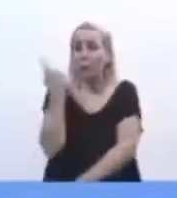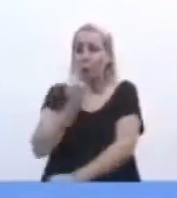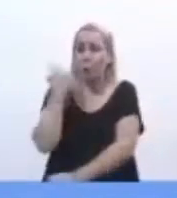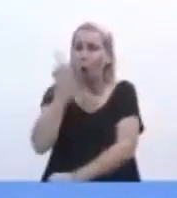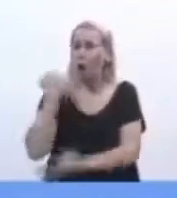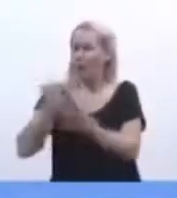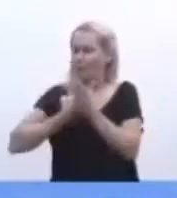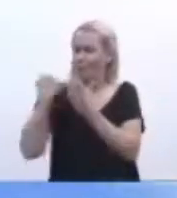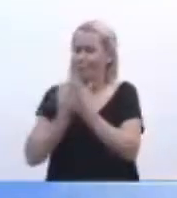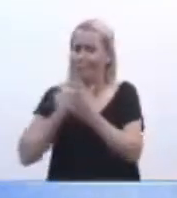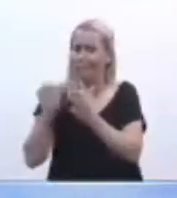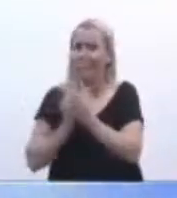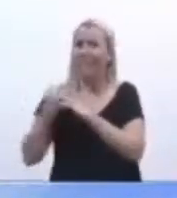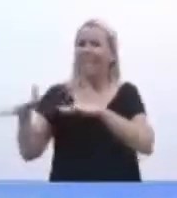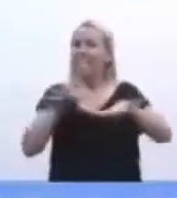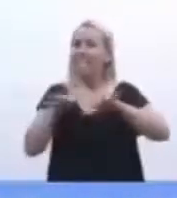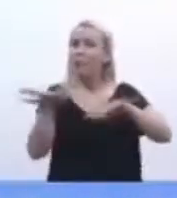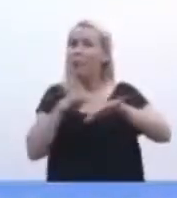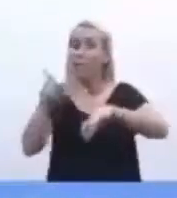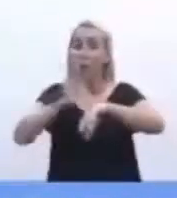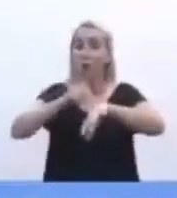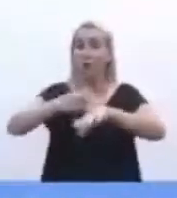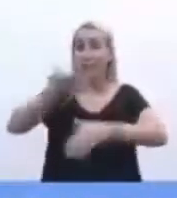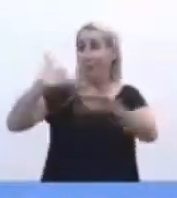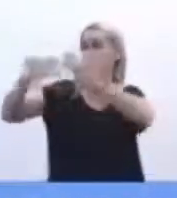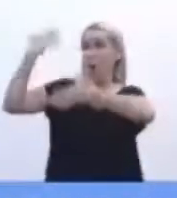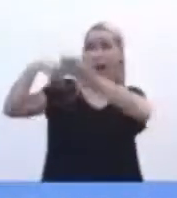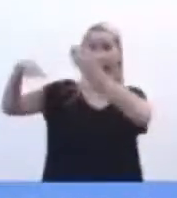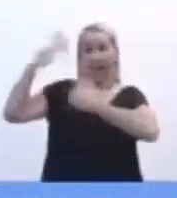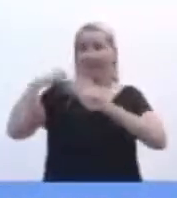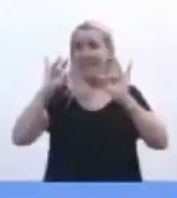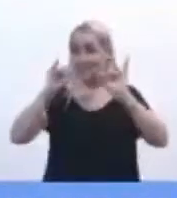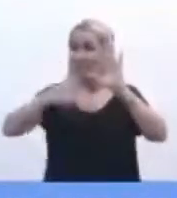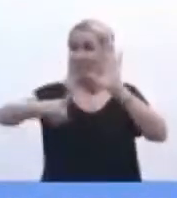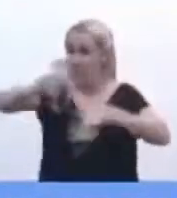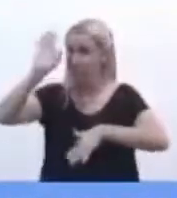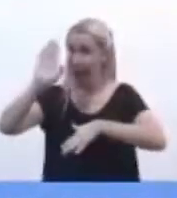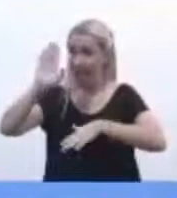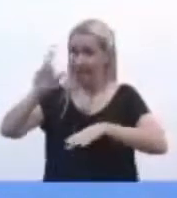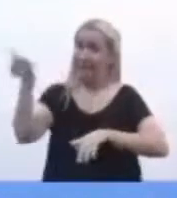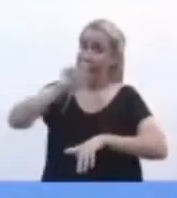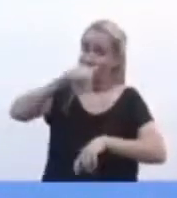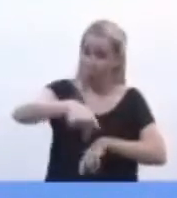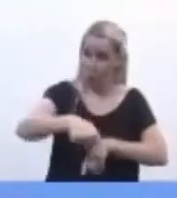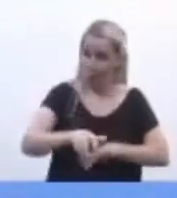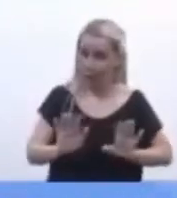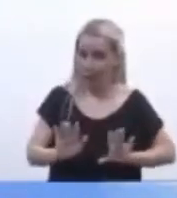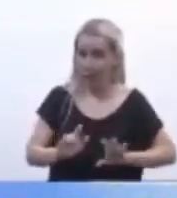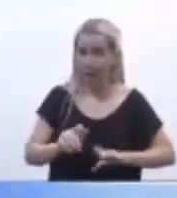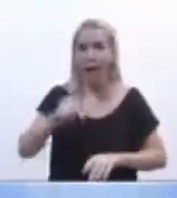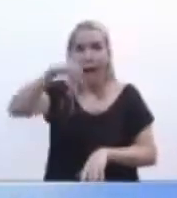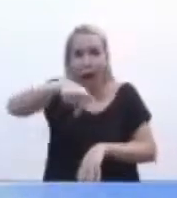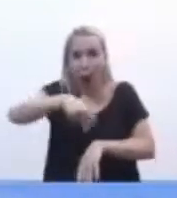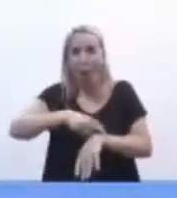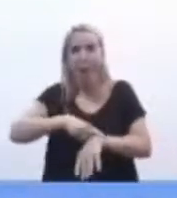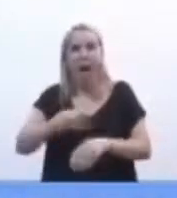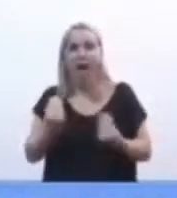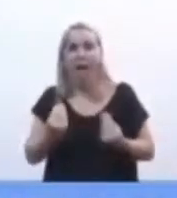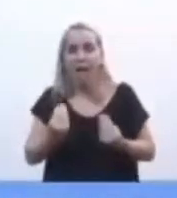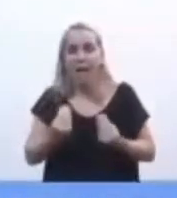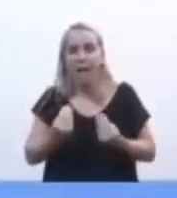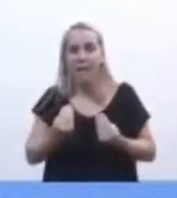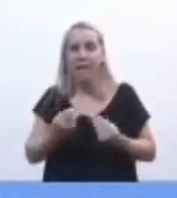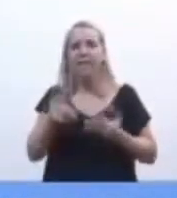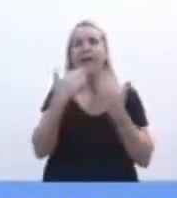y en contextos y tiempos mucho más complicados que los que nos tocan lo que hoy se está viviendo es en gran